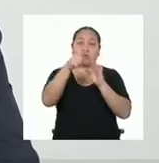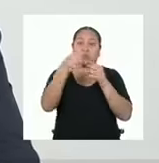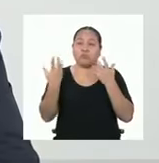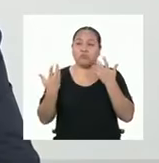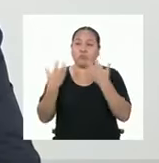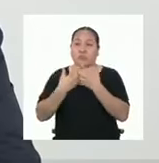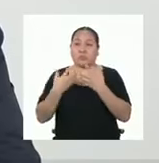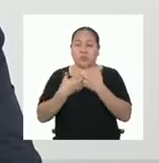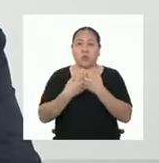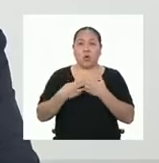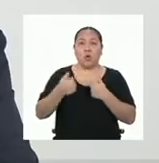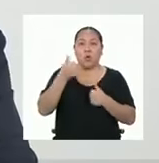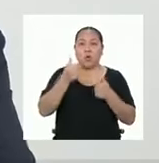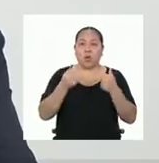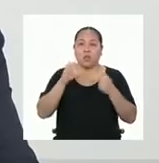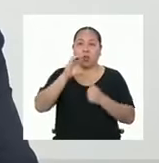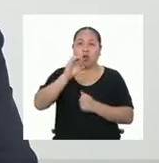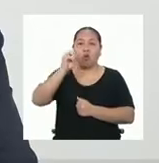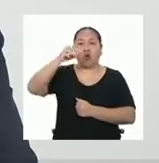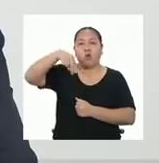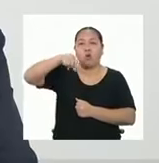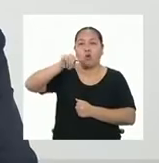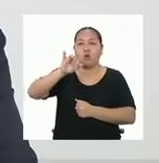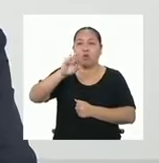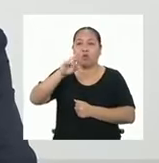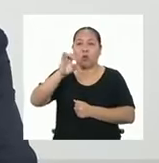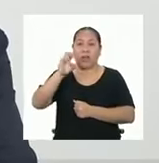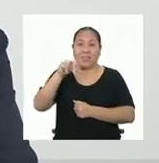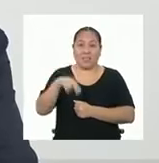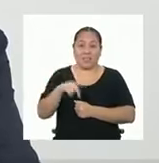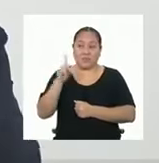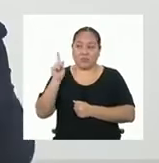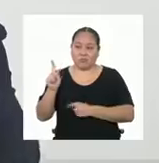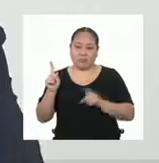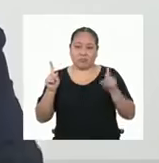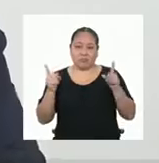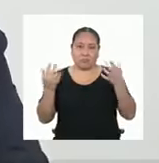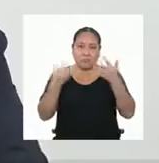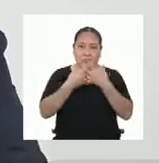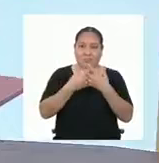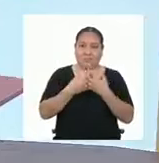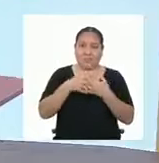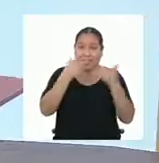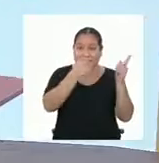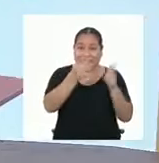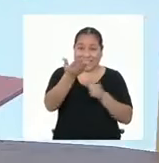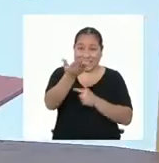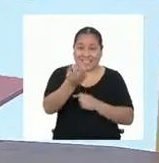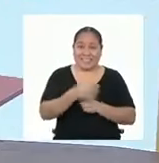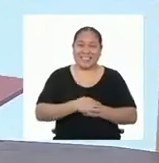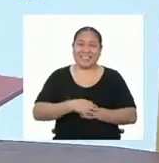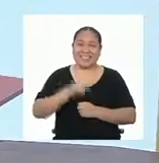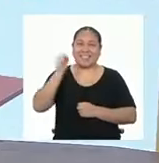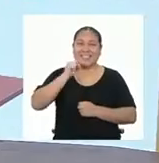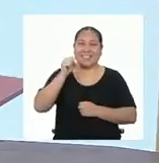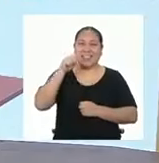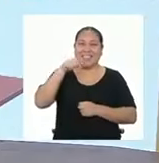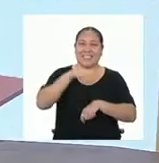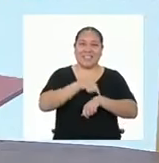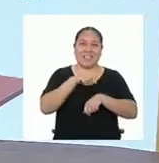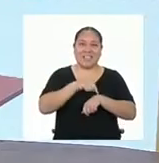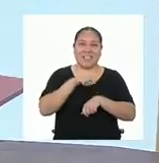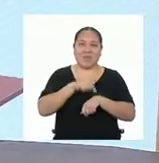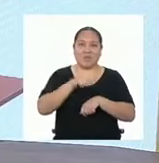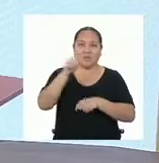relación de qué figuras son congruentes Una de la otra ¿Ya están listas? ¿Y listos? ¡Sí! Este es el